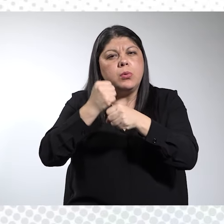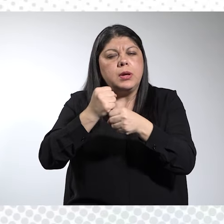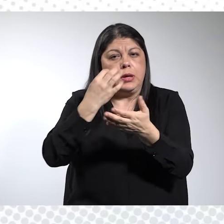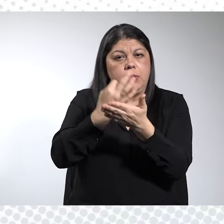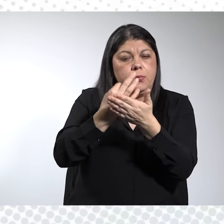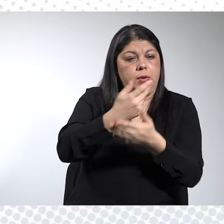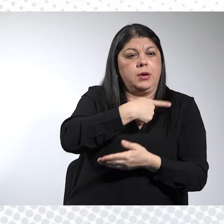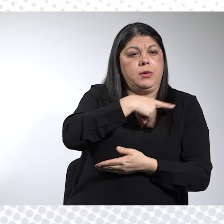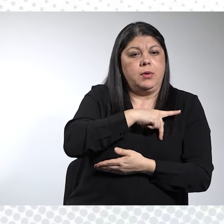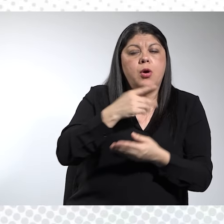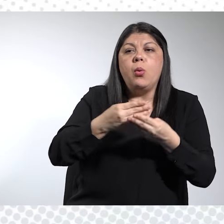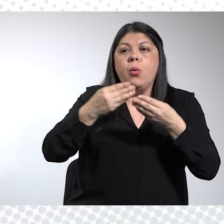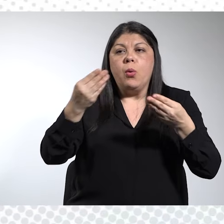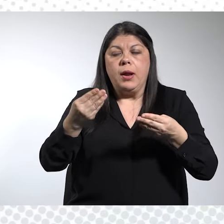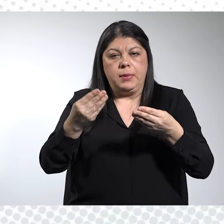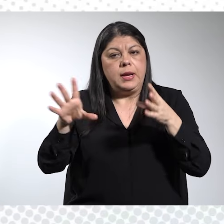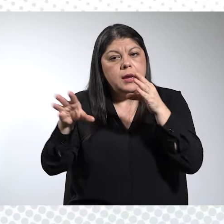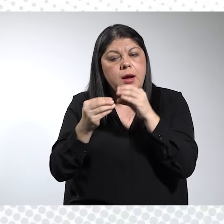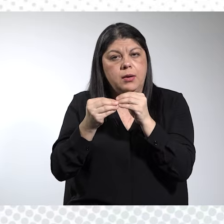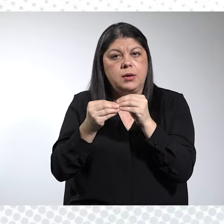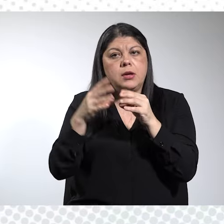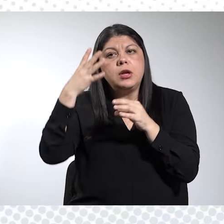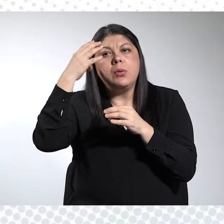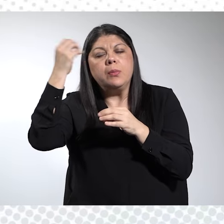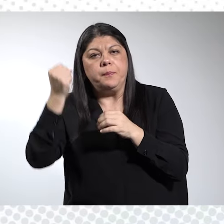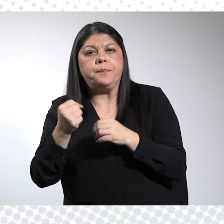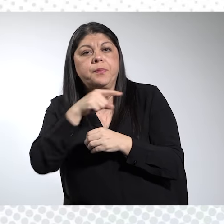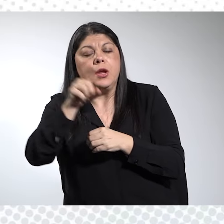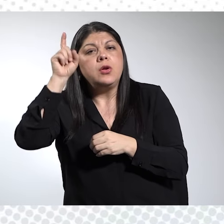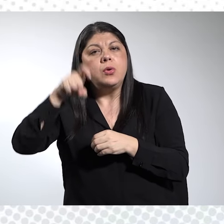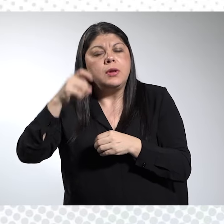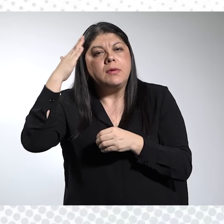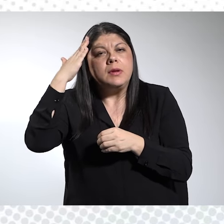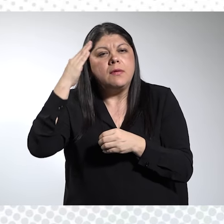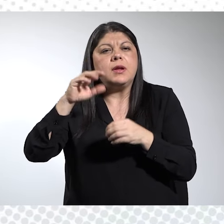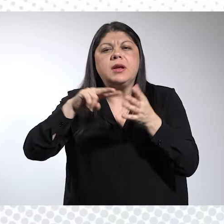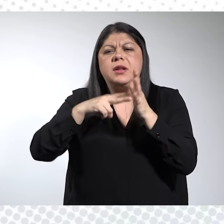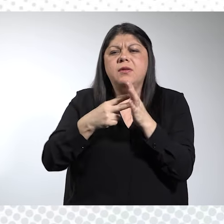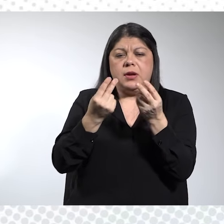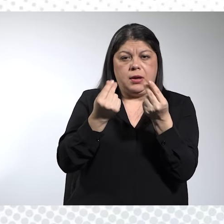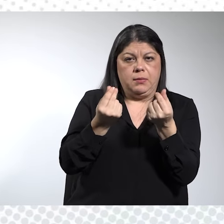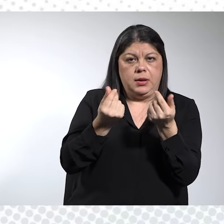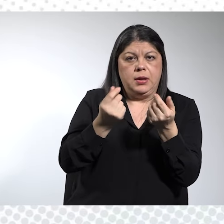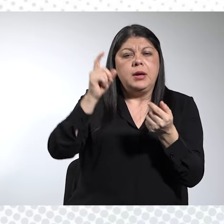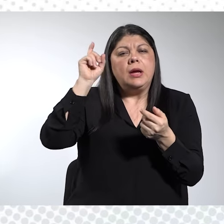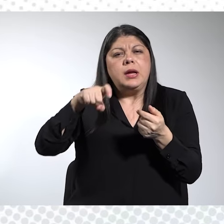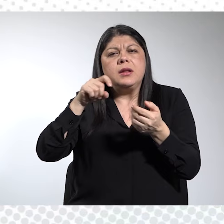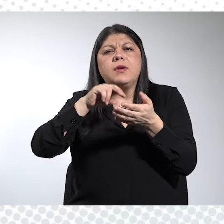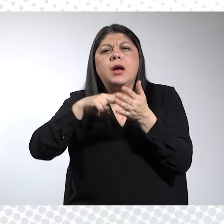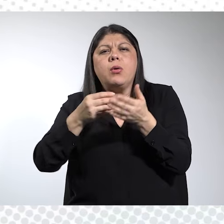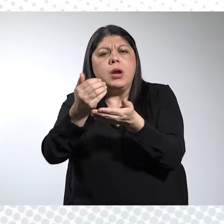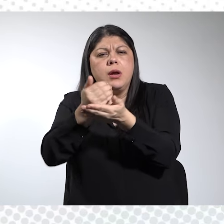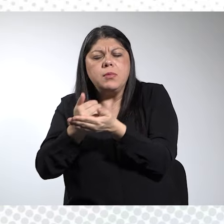las finanzas personales como una materia más dentro del concepto, porque ellos tienen que saber qué significa el valor del dinero, qué es